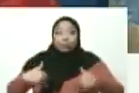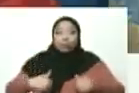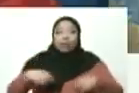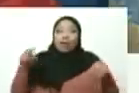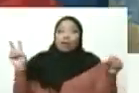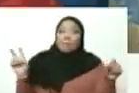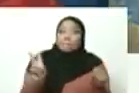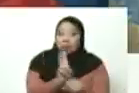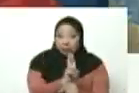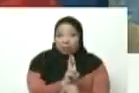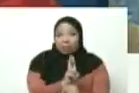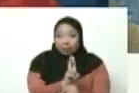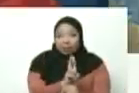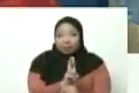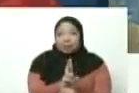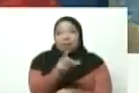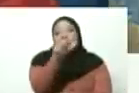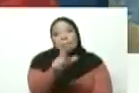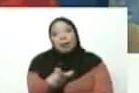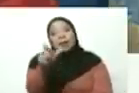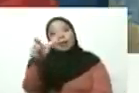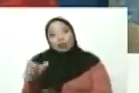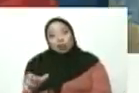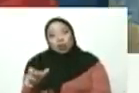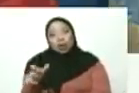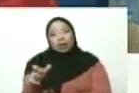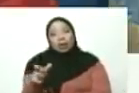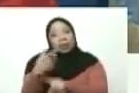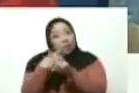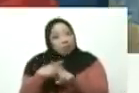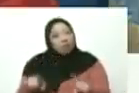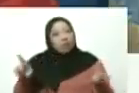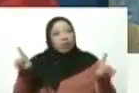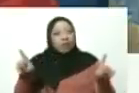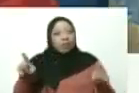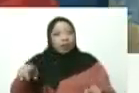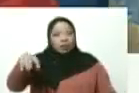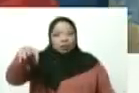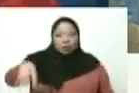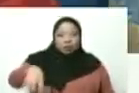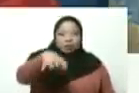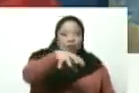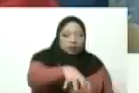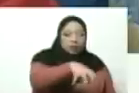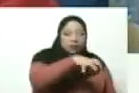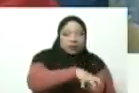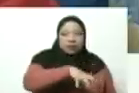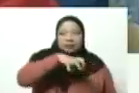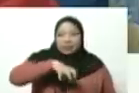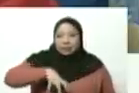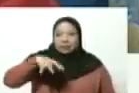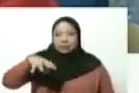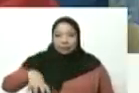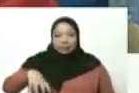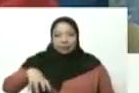esta estafa ciudadanos y ciudadanas venezolanas de regiones circunvecinas